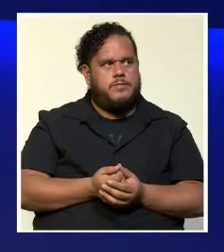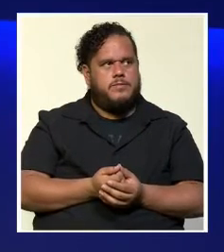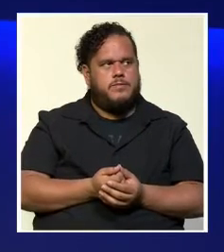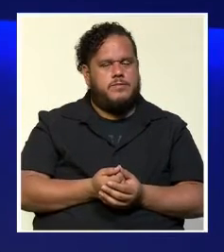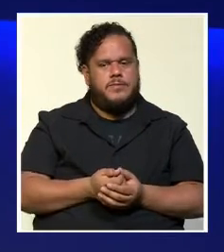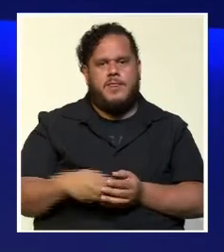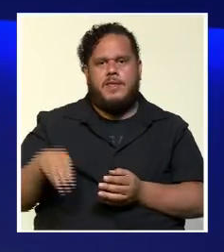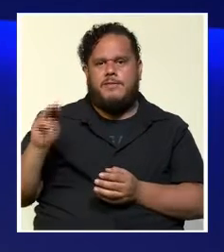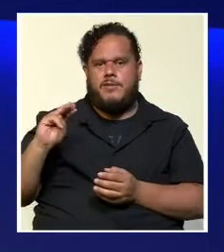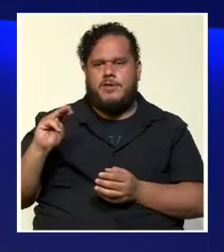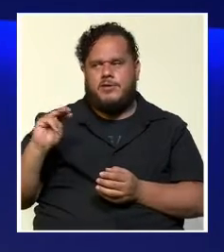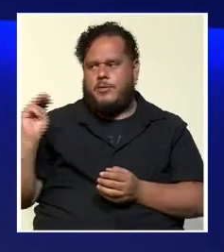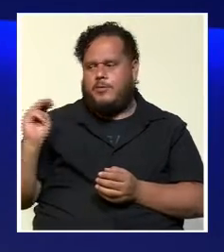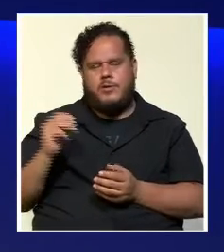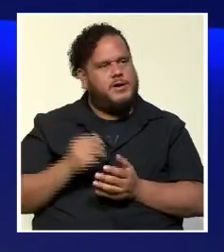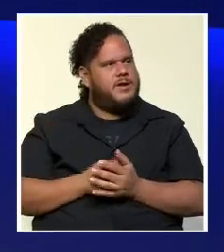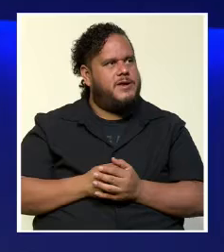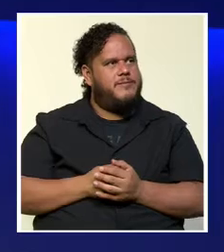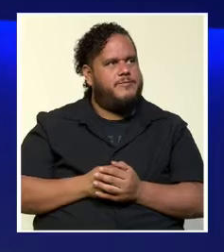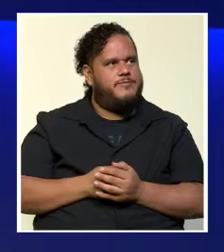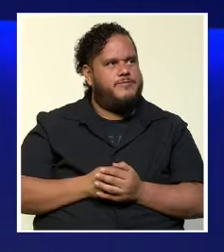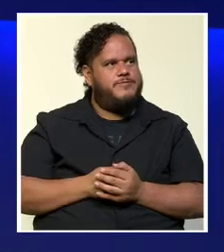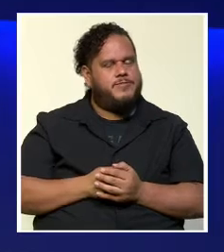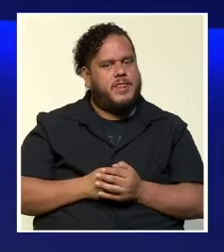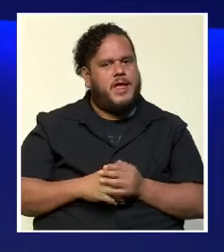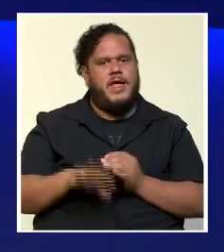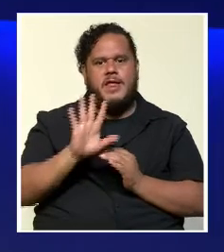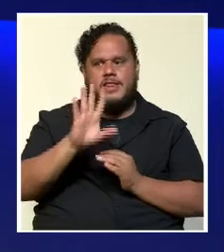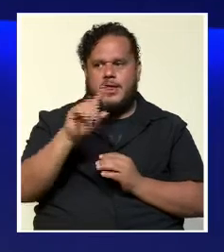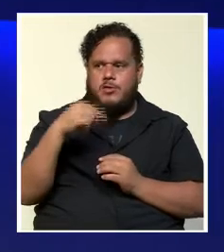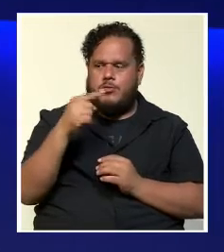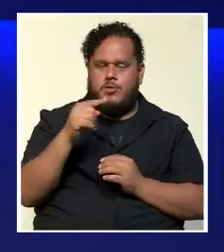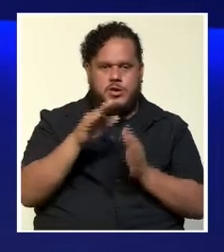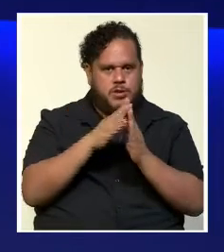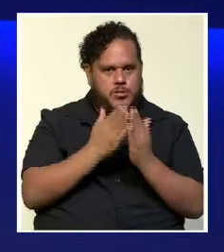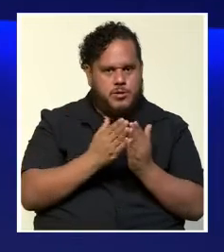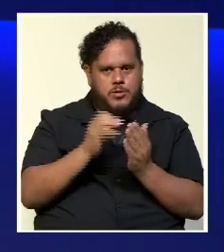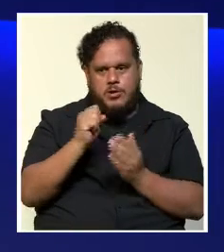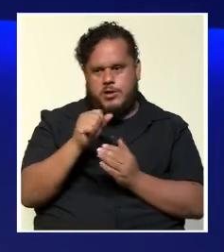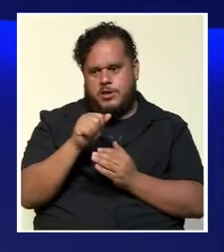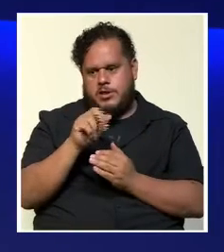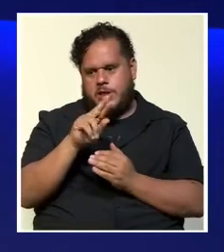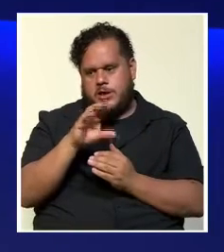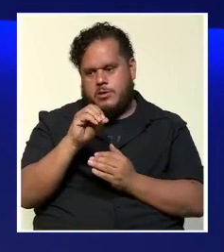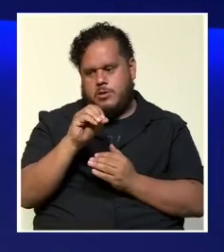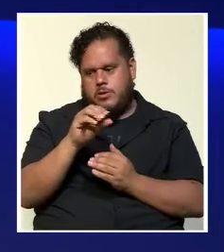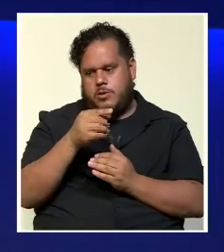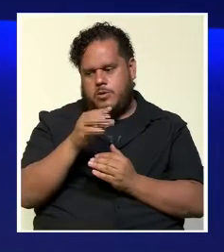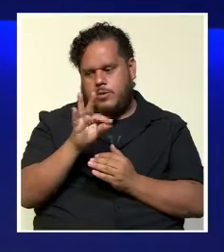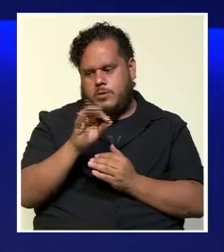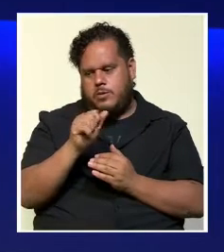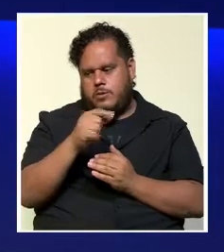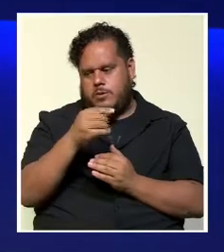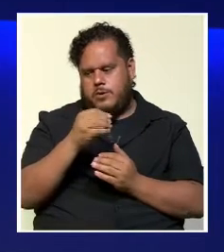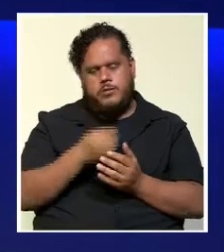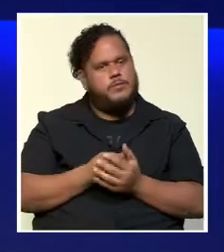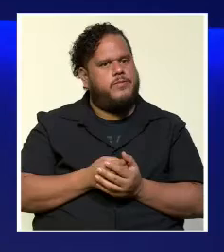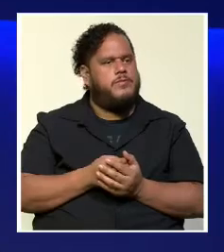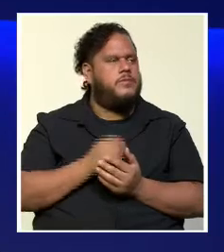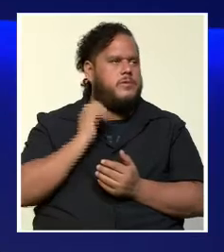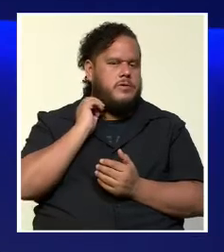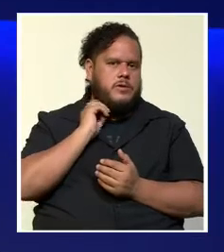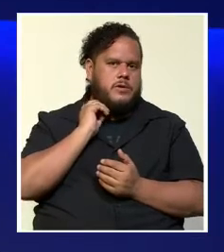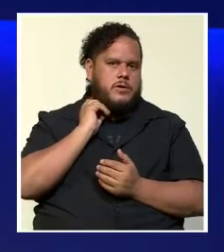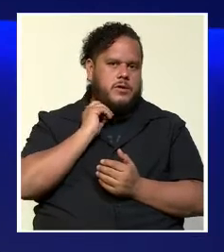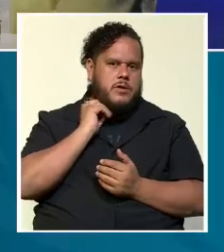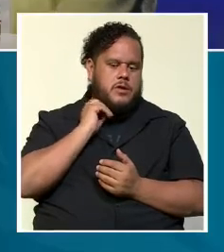Mauricio Molina, Grande, de su próximo libro, Sarcófago. Cuando estamos hablando